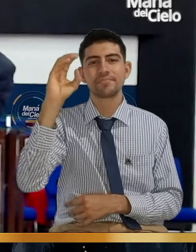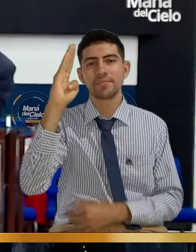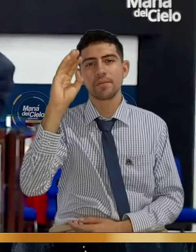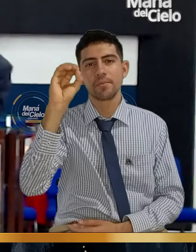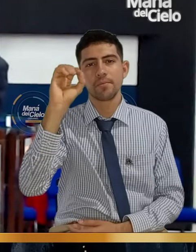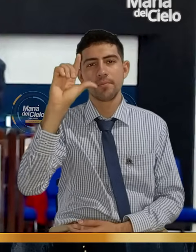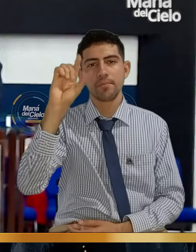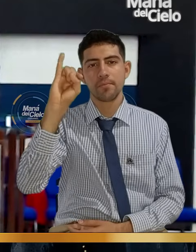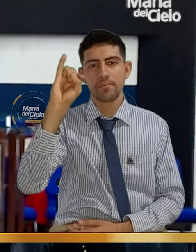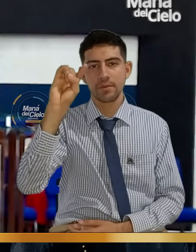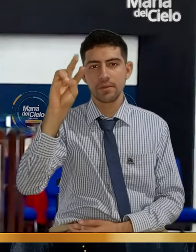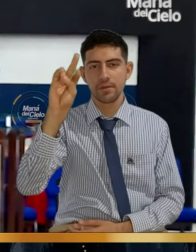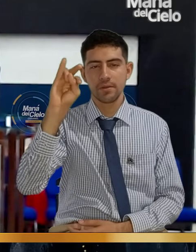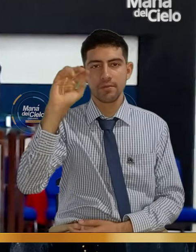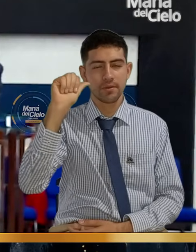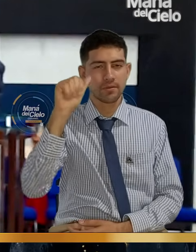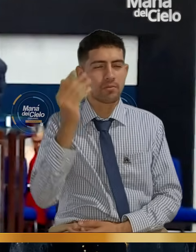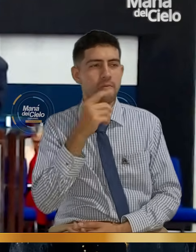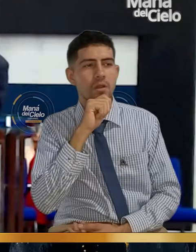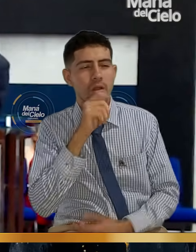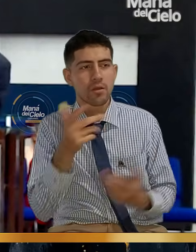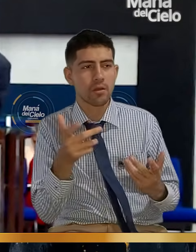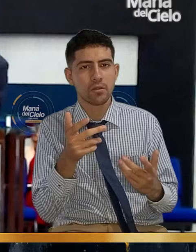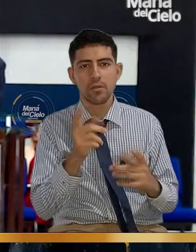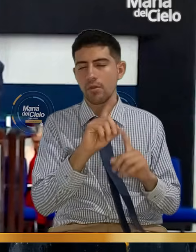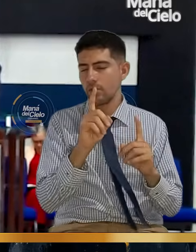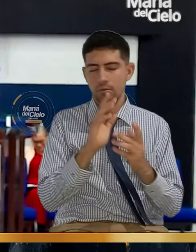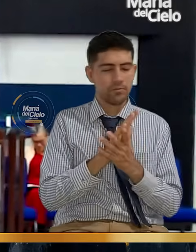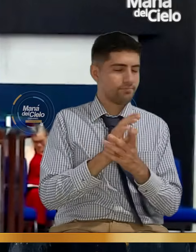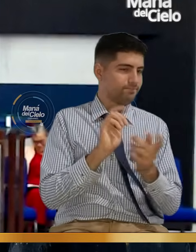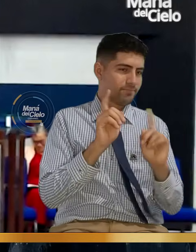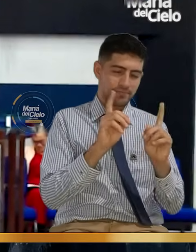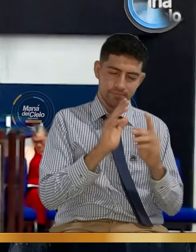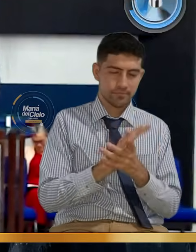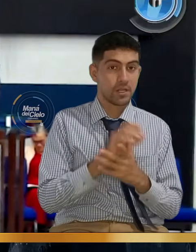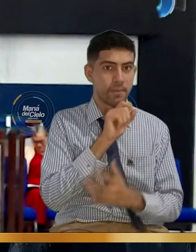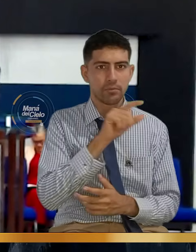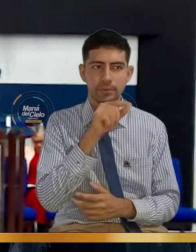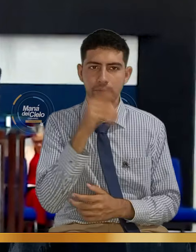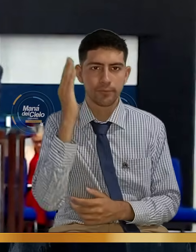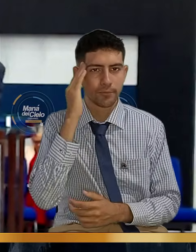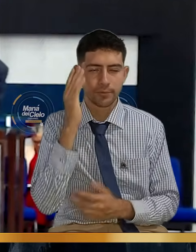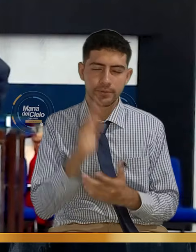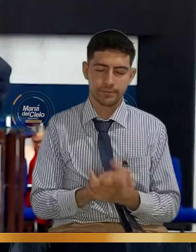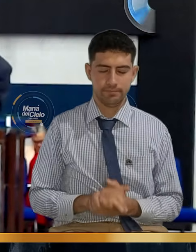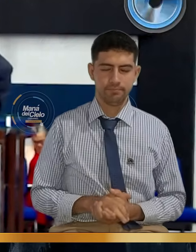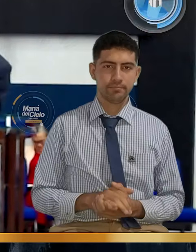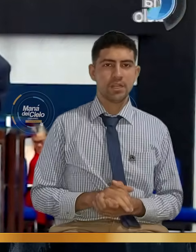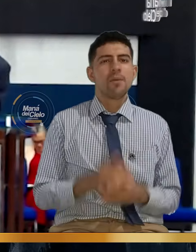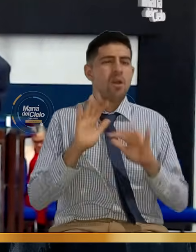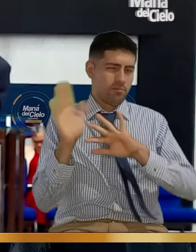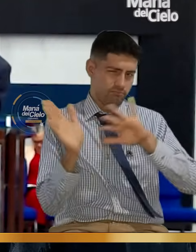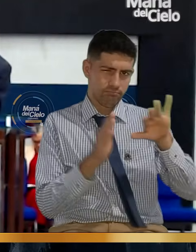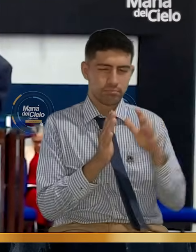la tierra. ¿Quién creó los cielos y la tierra? Dios. Entonces, no me digas que de dónde salió Dios. No te